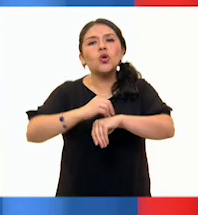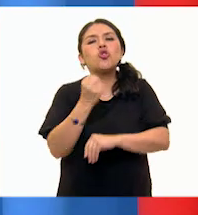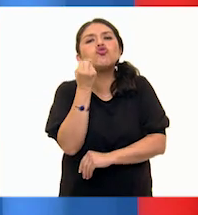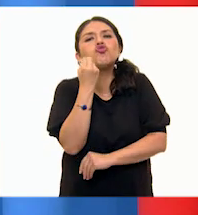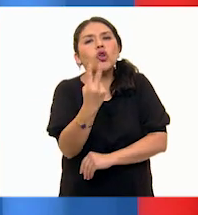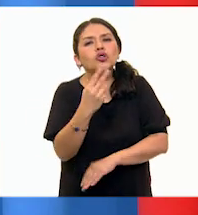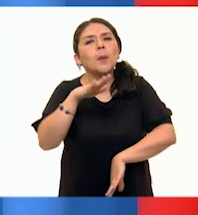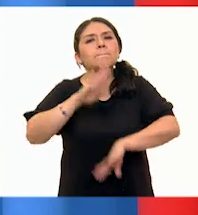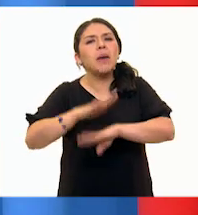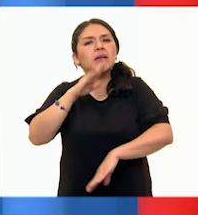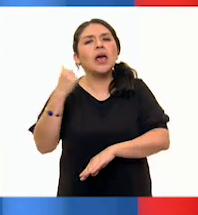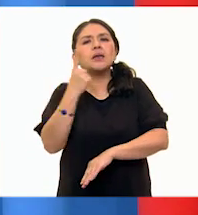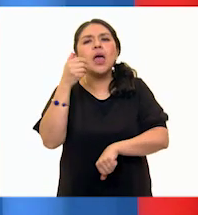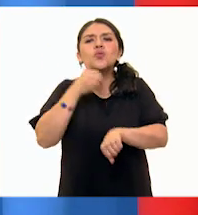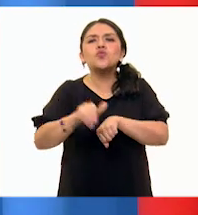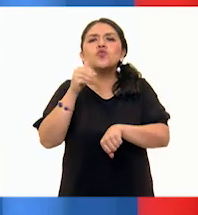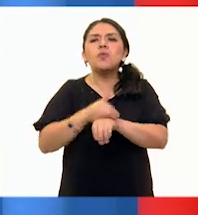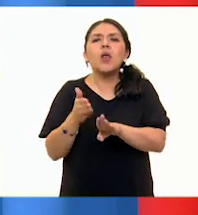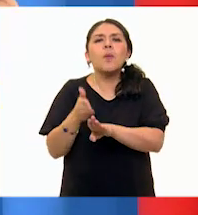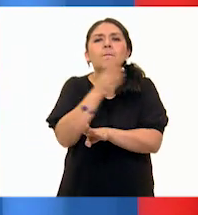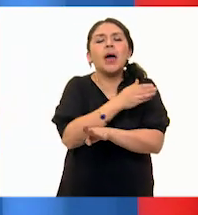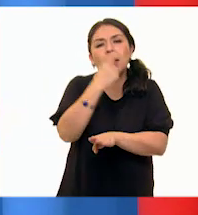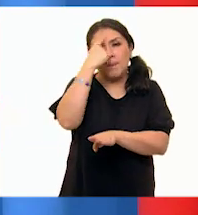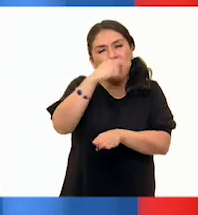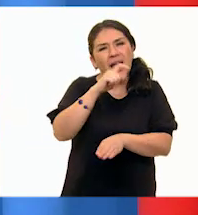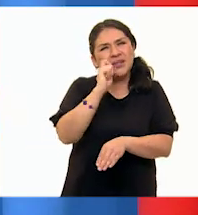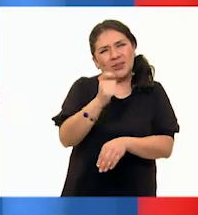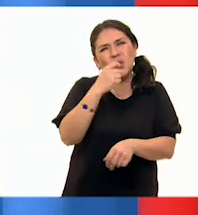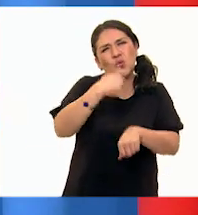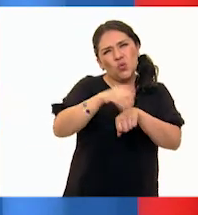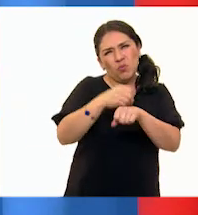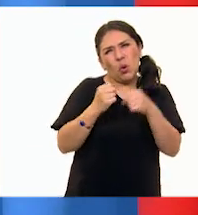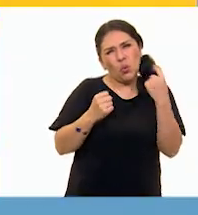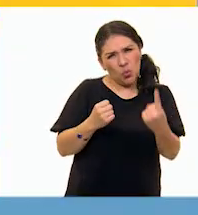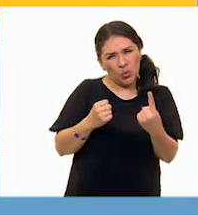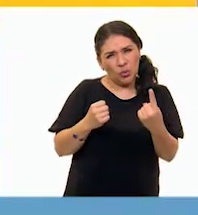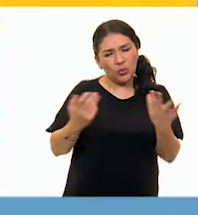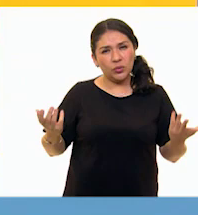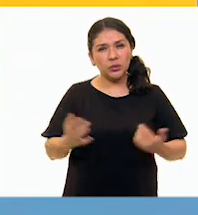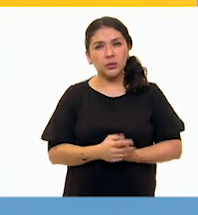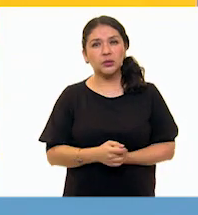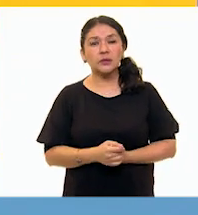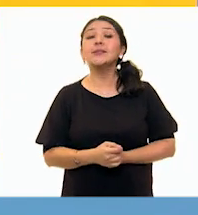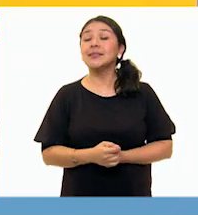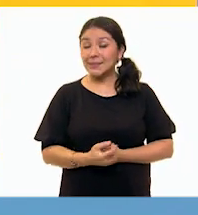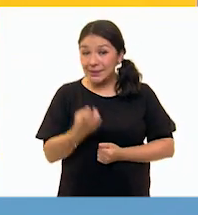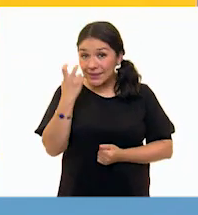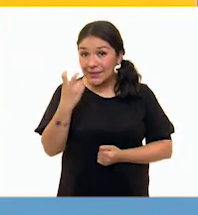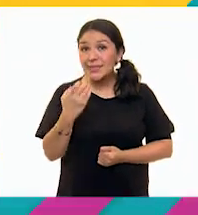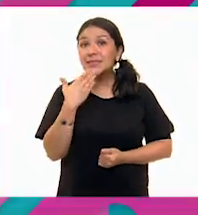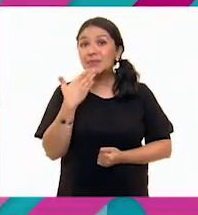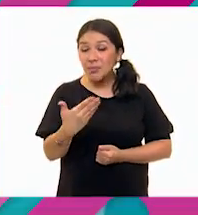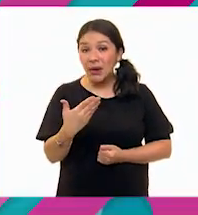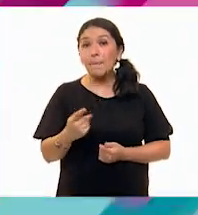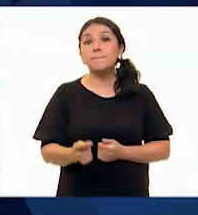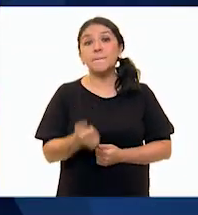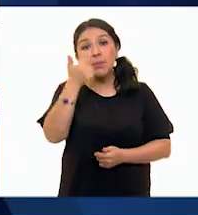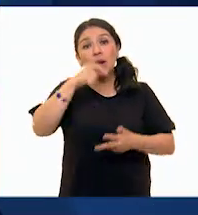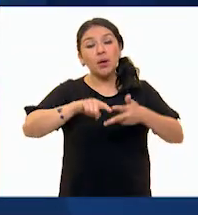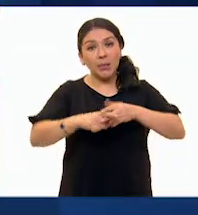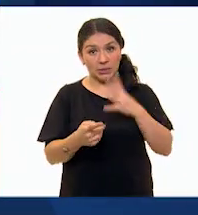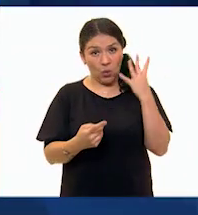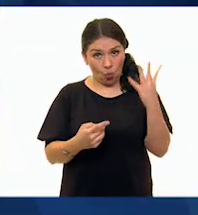2 cerillos más al número de cerillos que se aumentaron en la figura anterior. Así es, comenzamos con